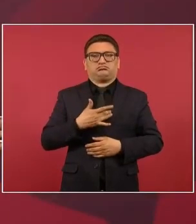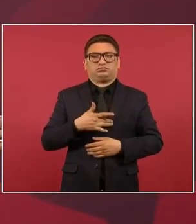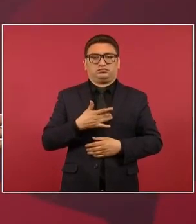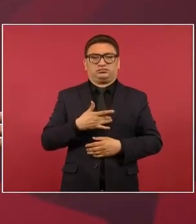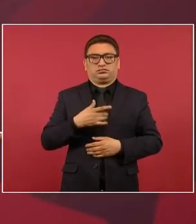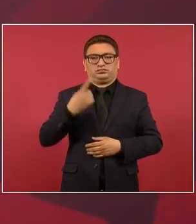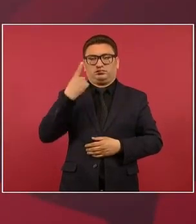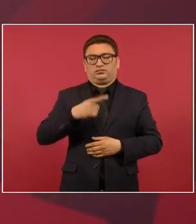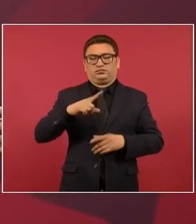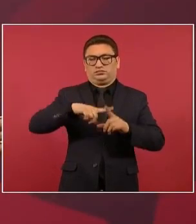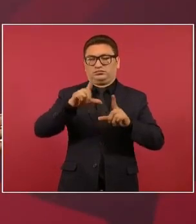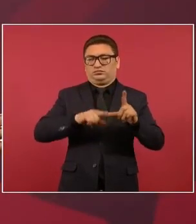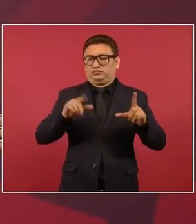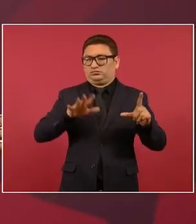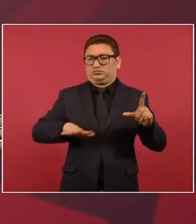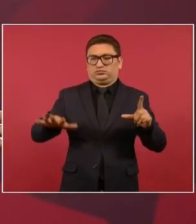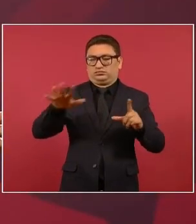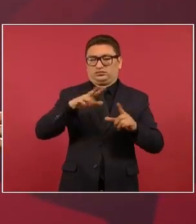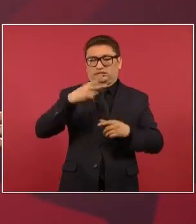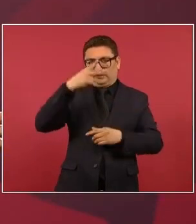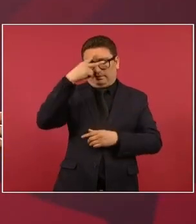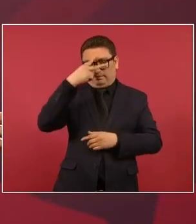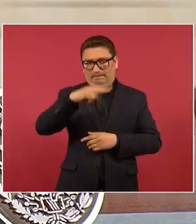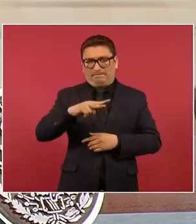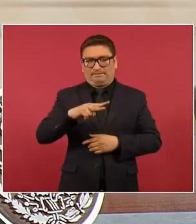para el Istmo, sino en todo México,